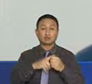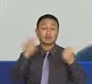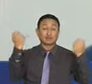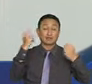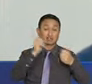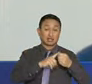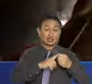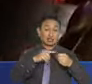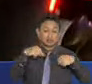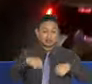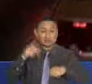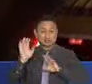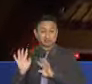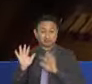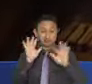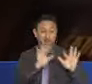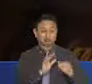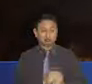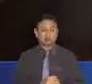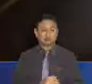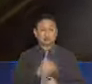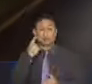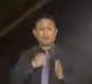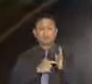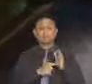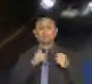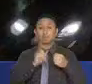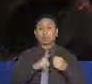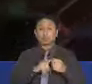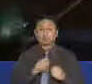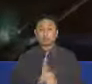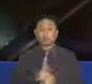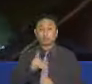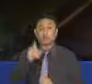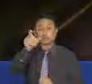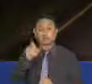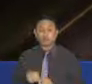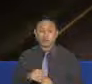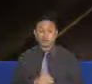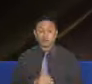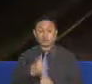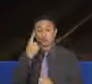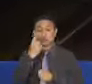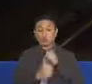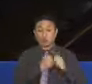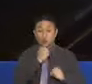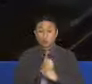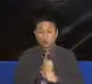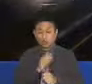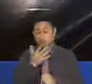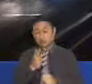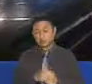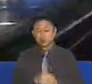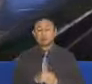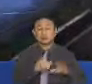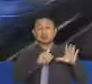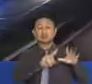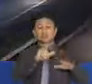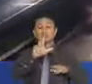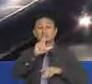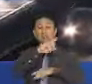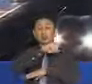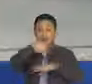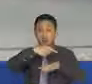las fiestas de Quito en la capital por ejemplo cada conductor pierde cerca de 63 horas anuales en